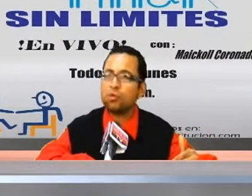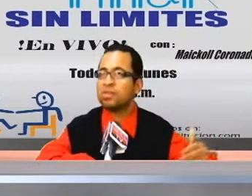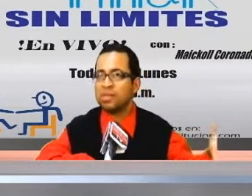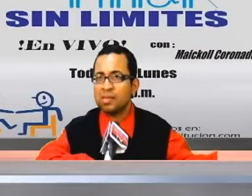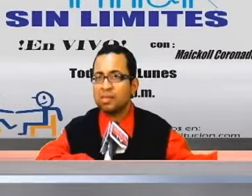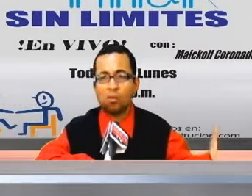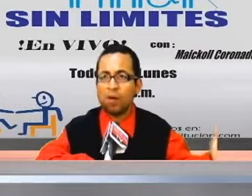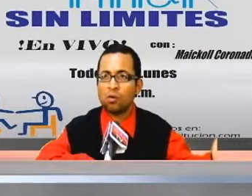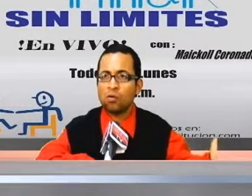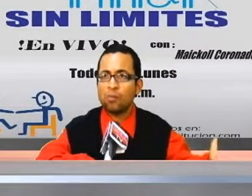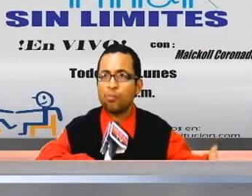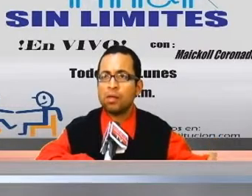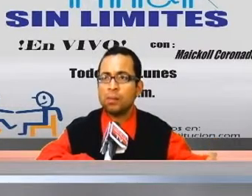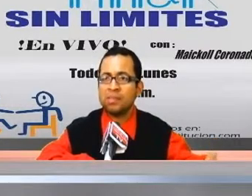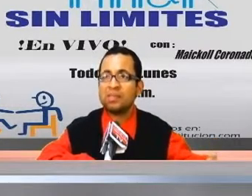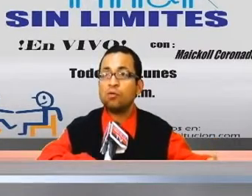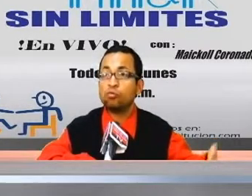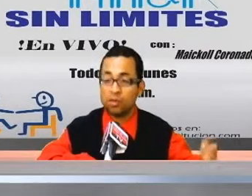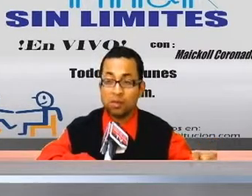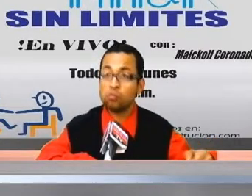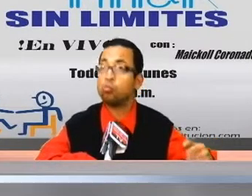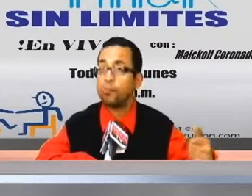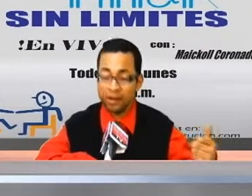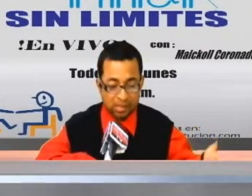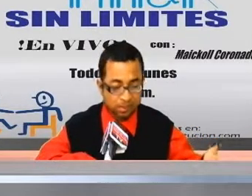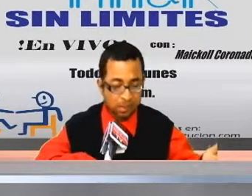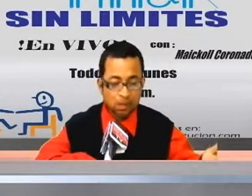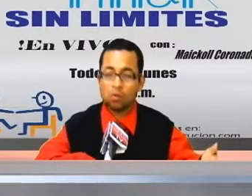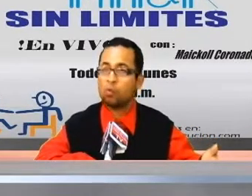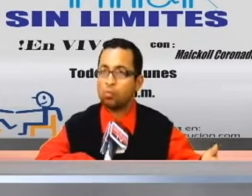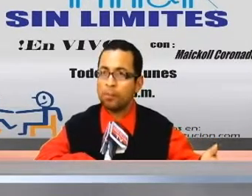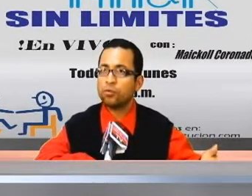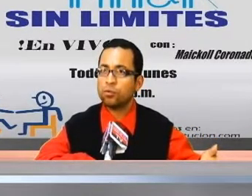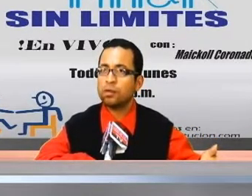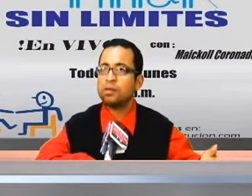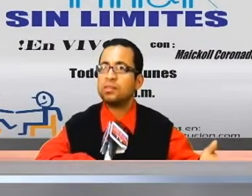puede pasar un accidente o algo y pueda también tener ustedes en su propia casa